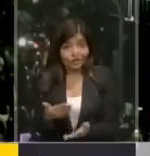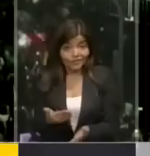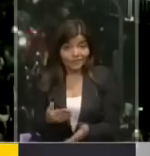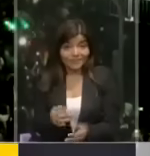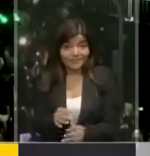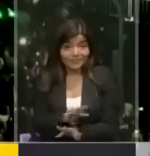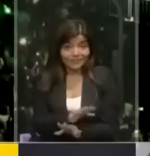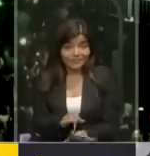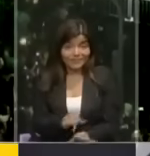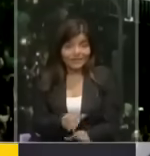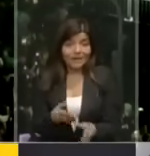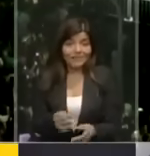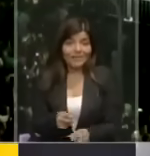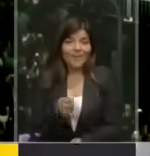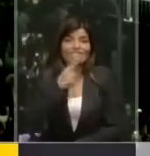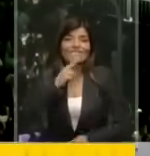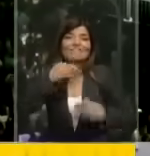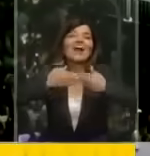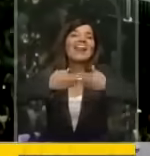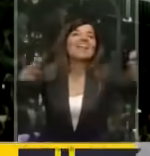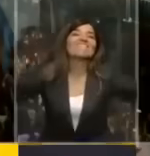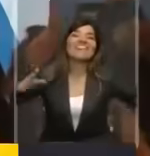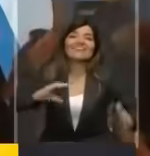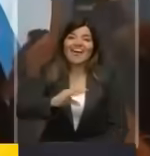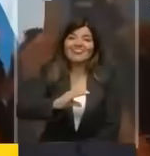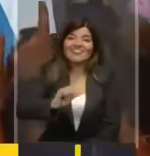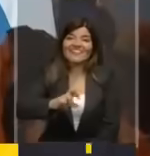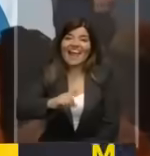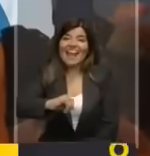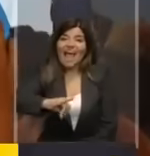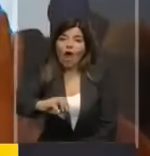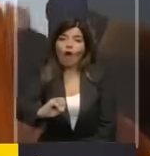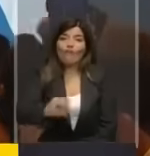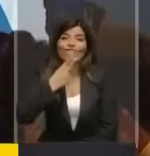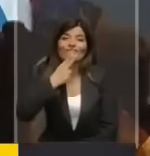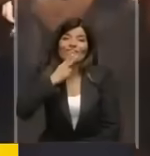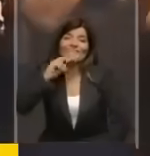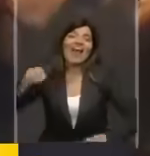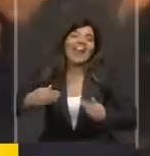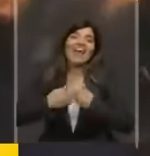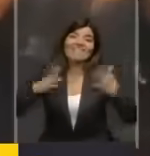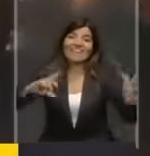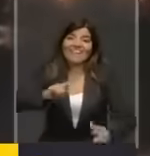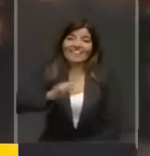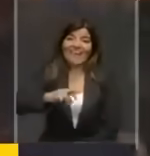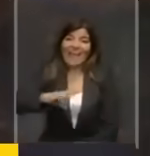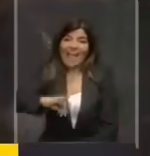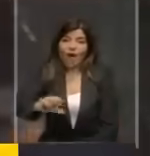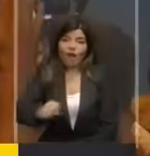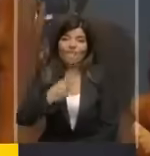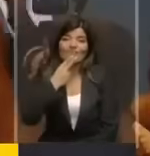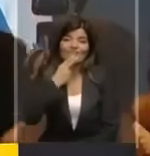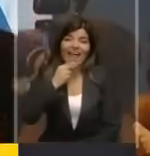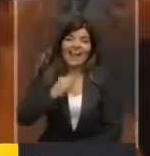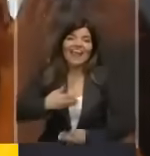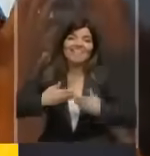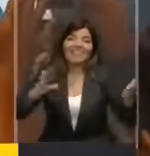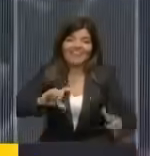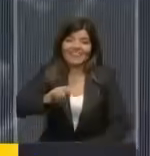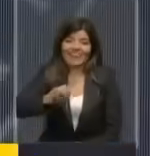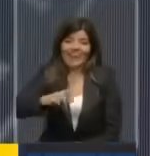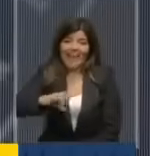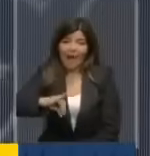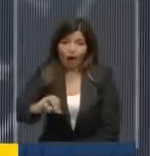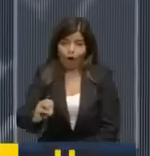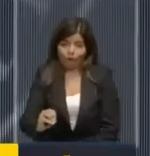manera. ¡Viva la libertad, carajo! ¡Viva! ¡Viva la libertad, carajo! ¡Viva! ¡Viva la libertad, carajo!